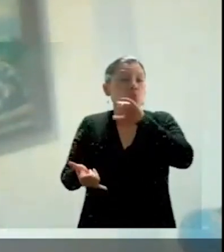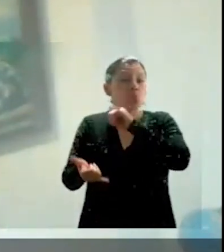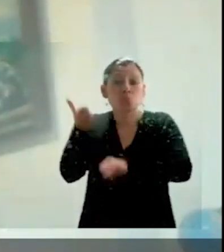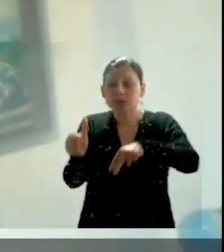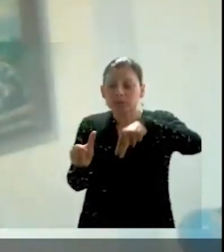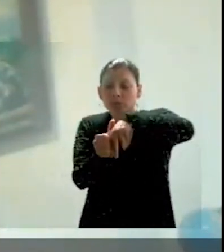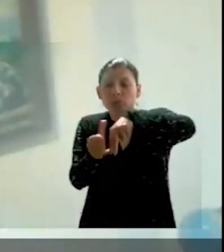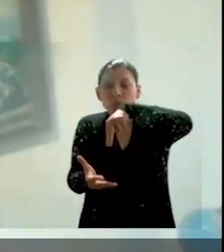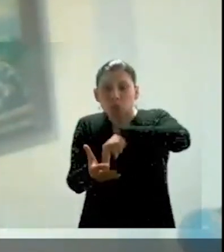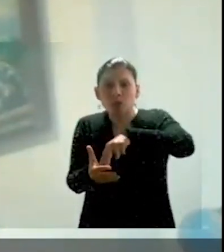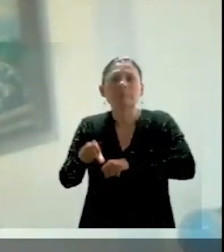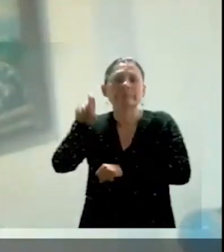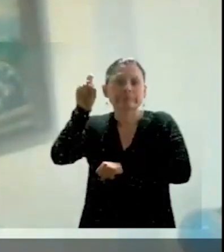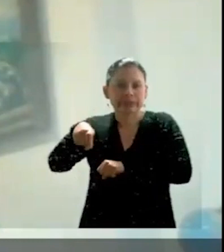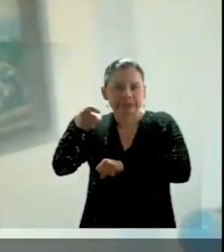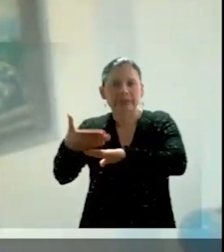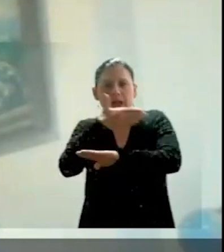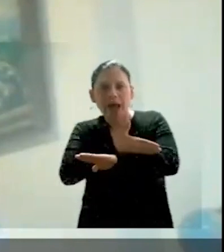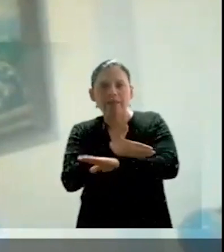un requisito fuerte